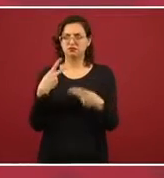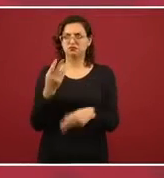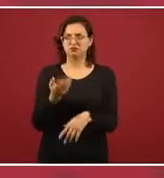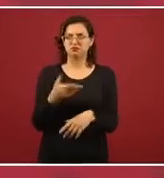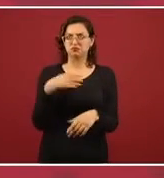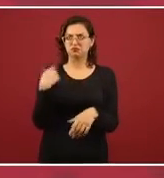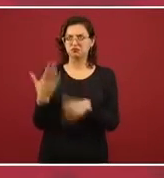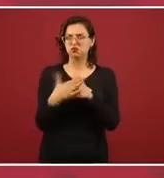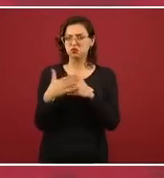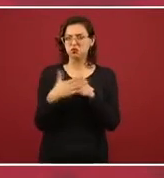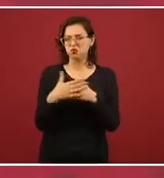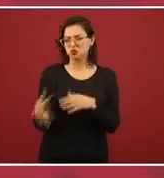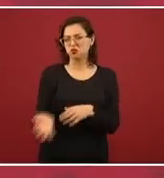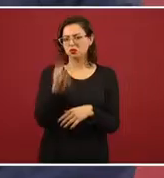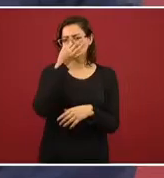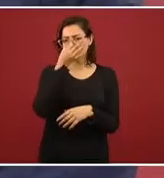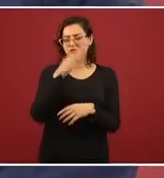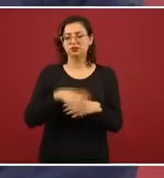al público.